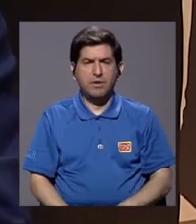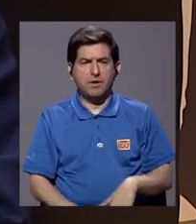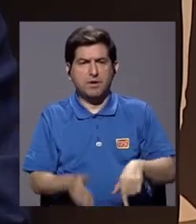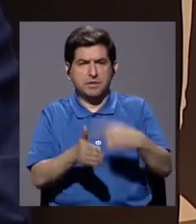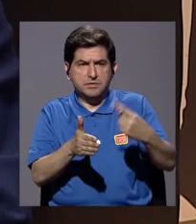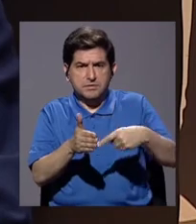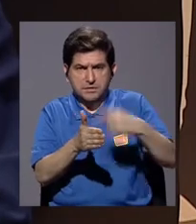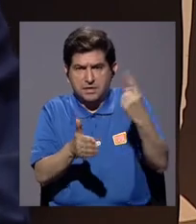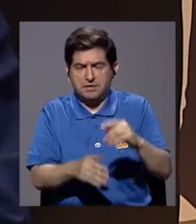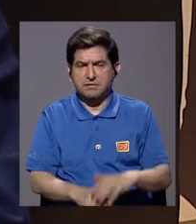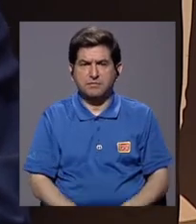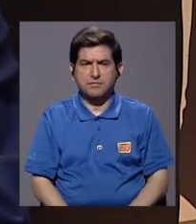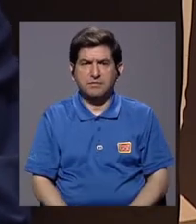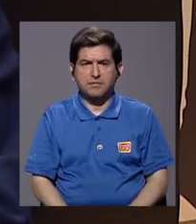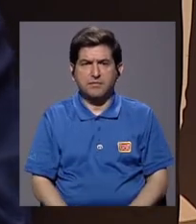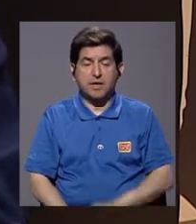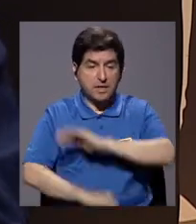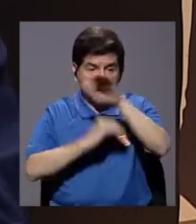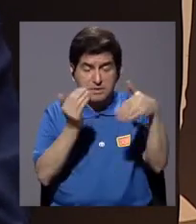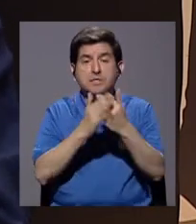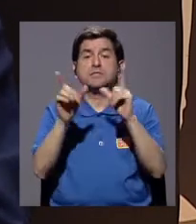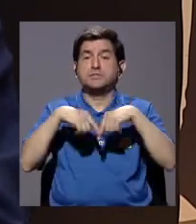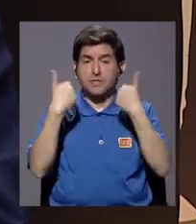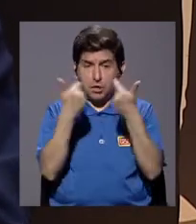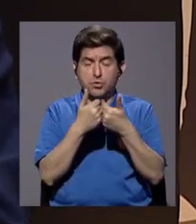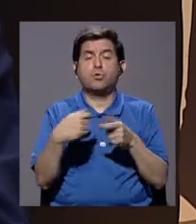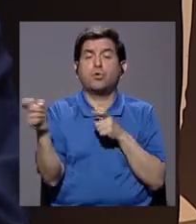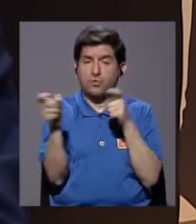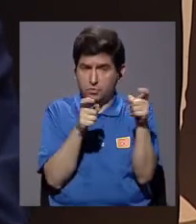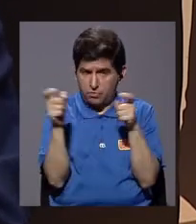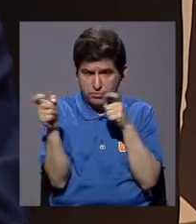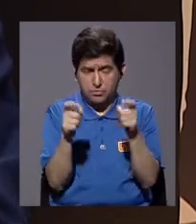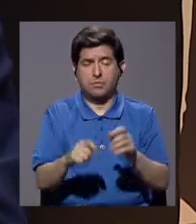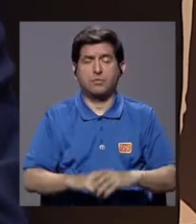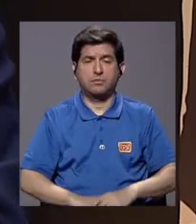nos han planteado, y en todos los sectores regulados,